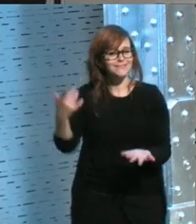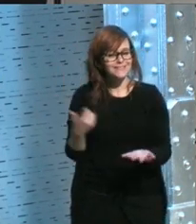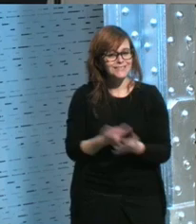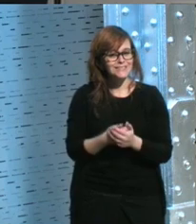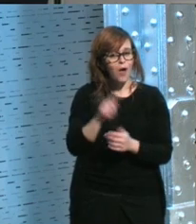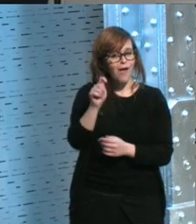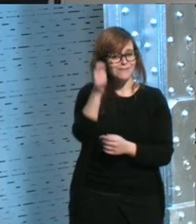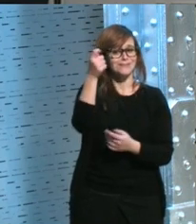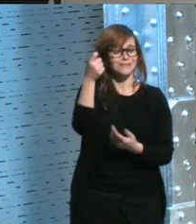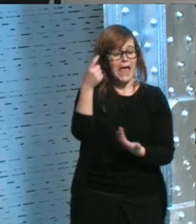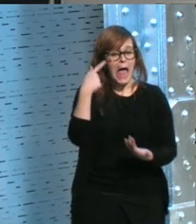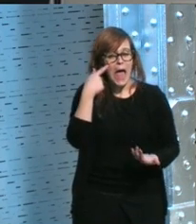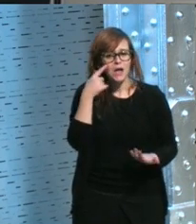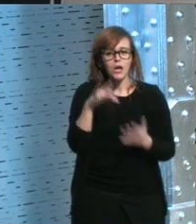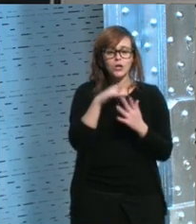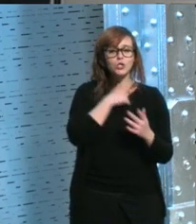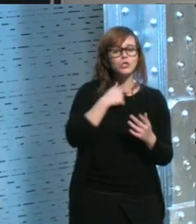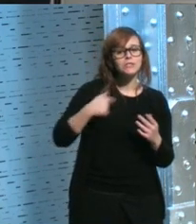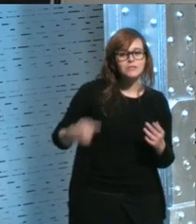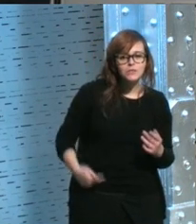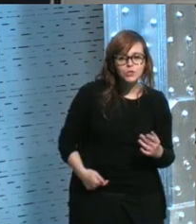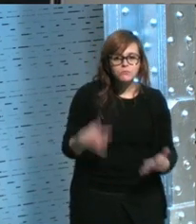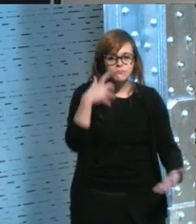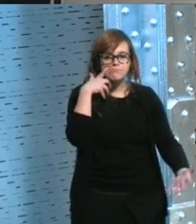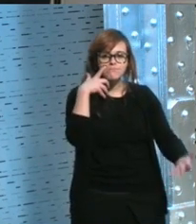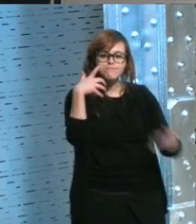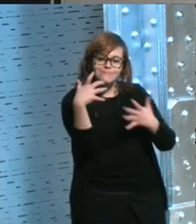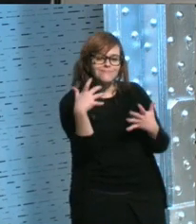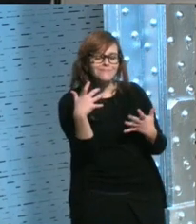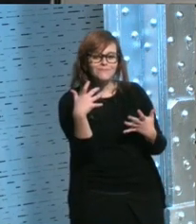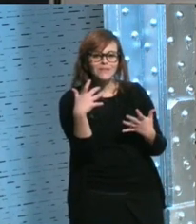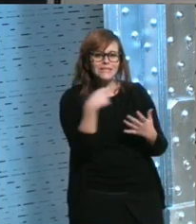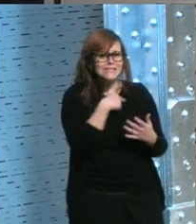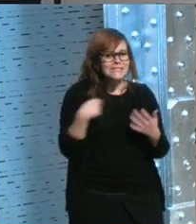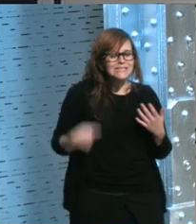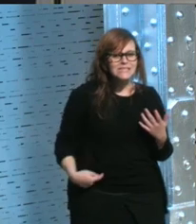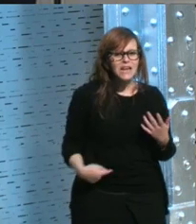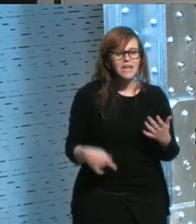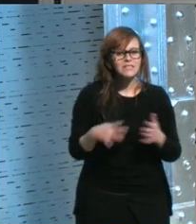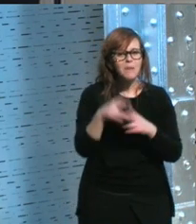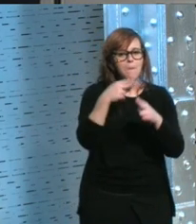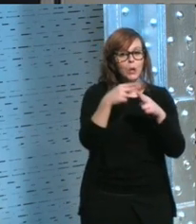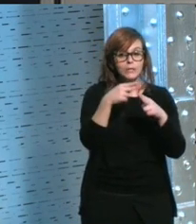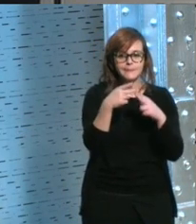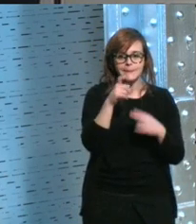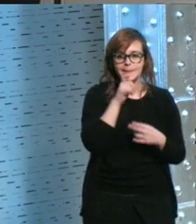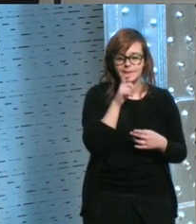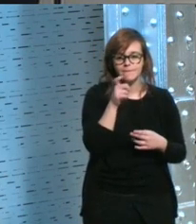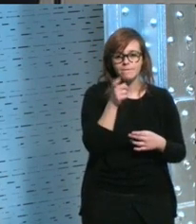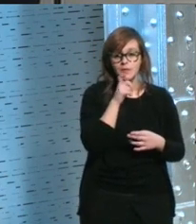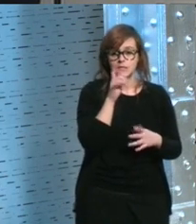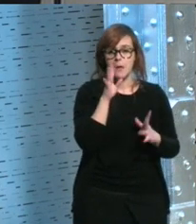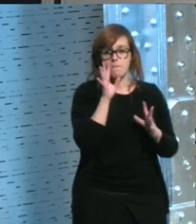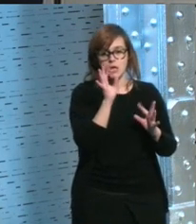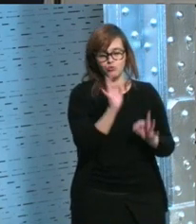una lógica. Los chinos me impresionaron mucho. En China es difícil hacer política, es